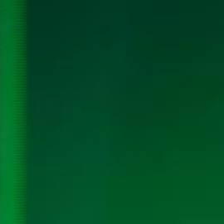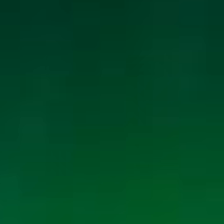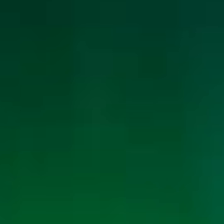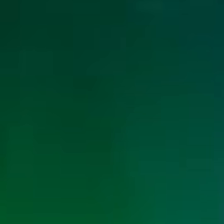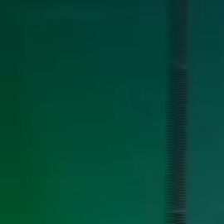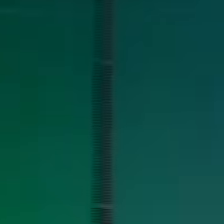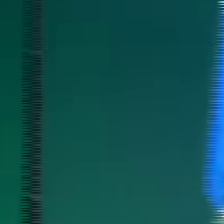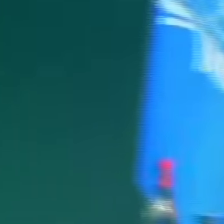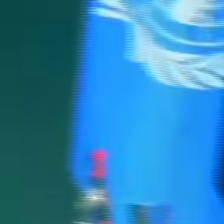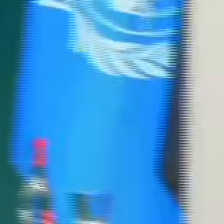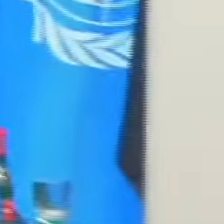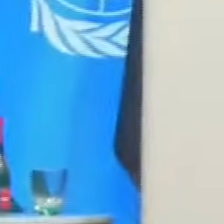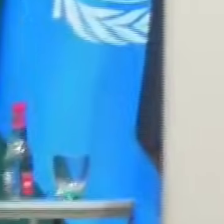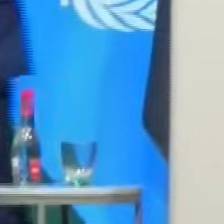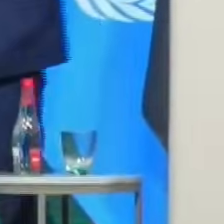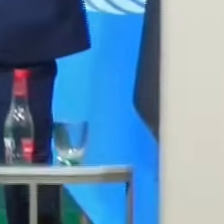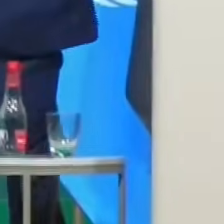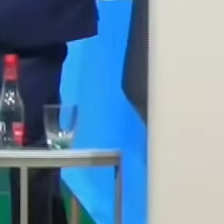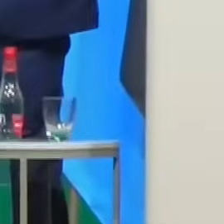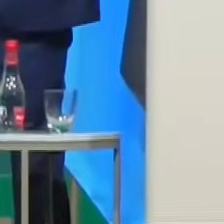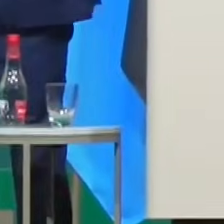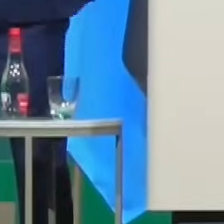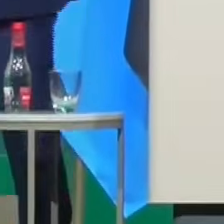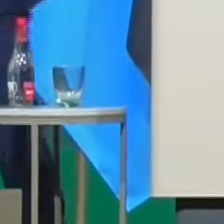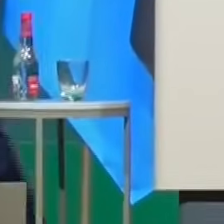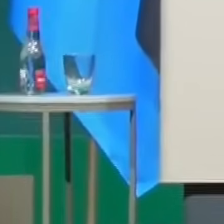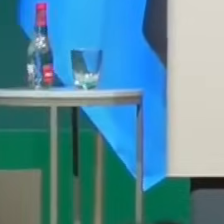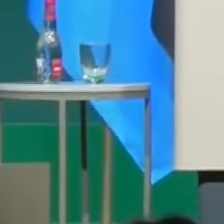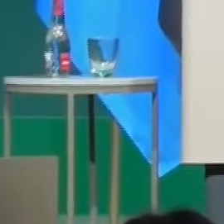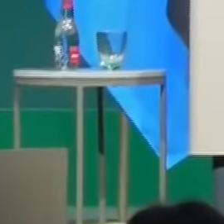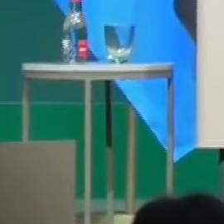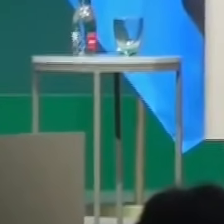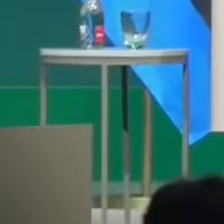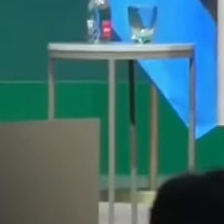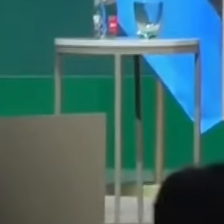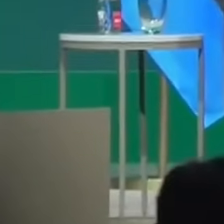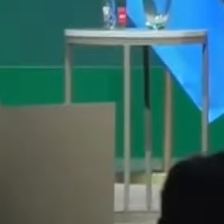Thank you, Your Excellency. It is my pleasure to welcome